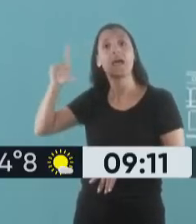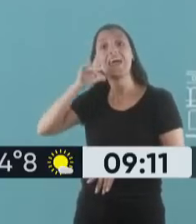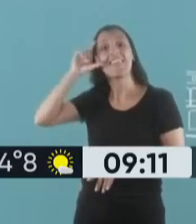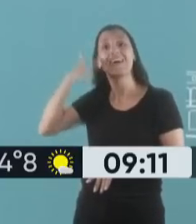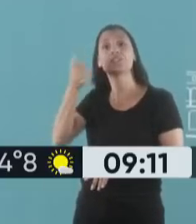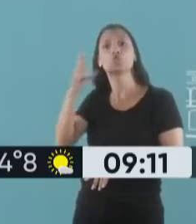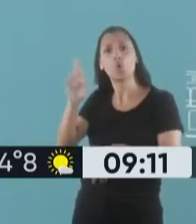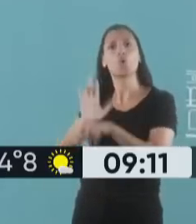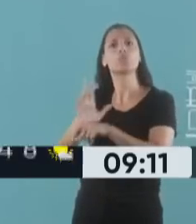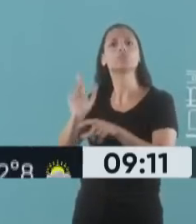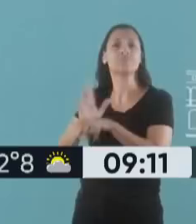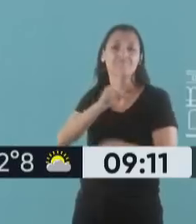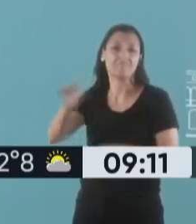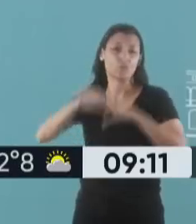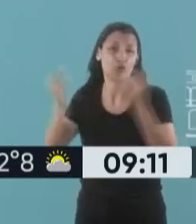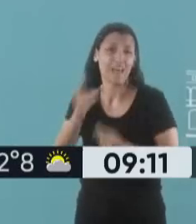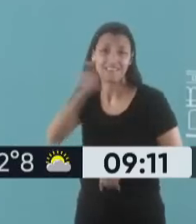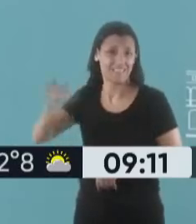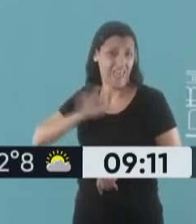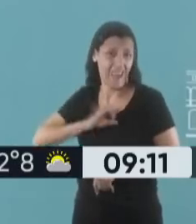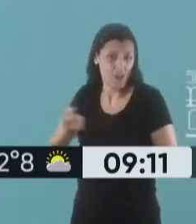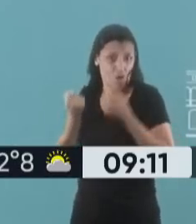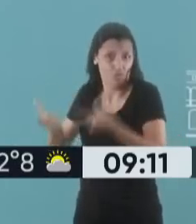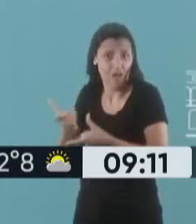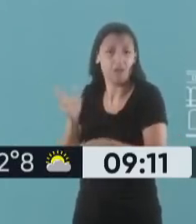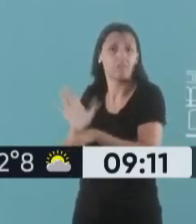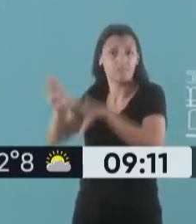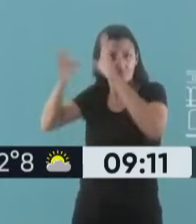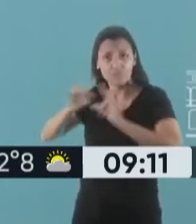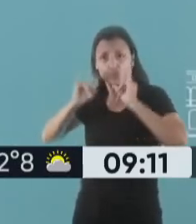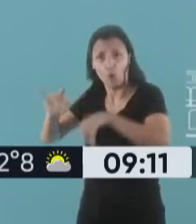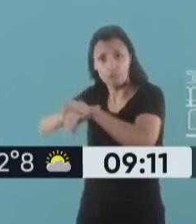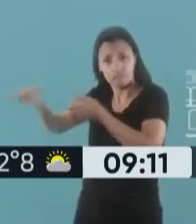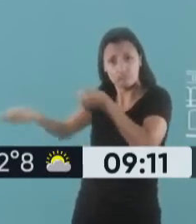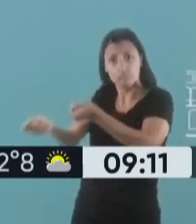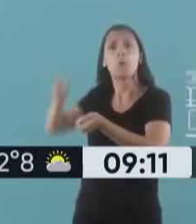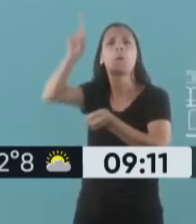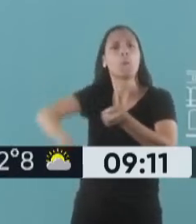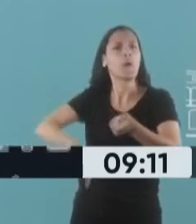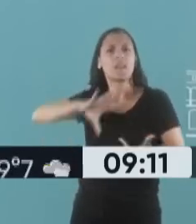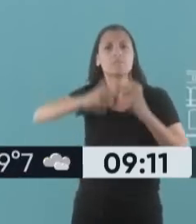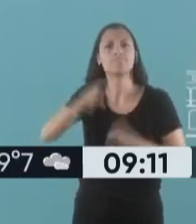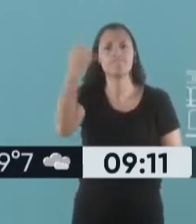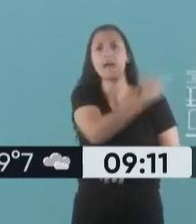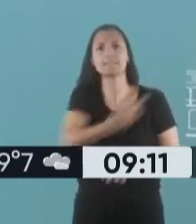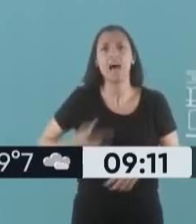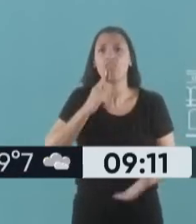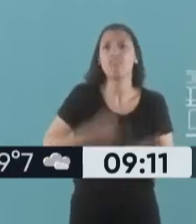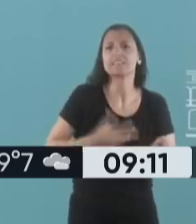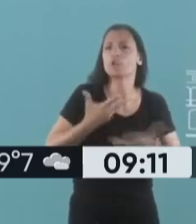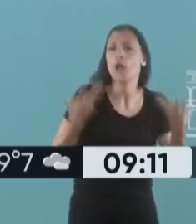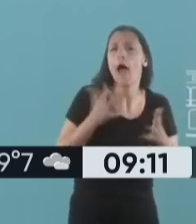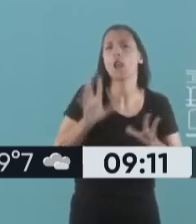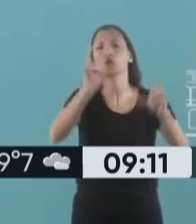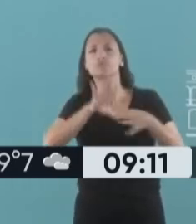eléctrico por 100 años, no por 100 años, implica que puede ser un perjuicio para el Estado tomar alguna decisión sobre